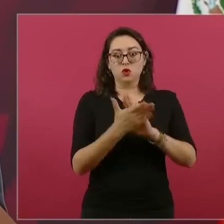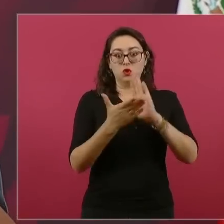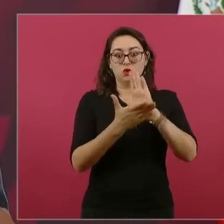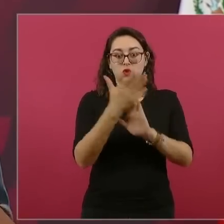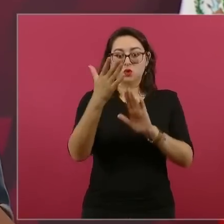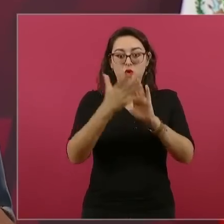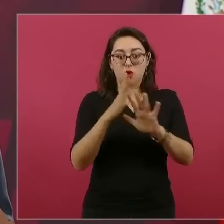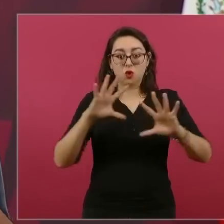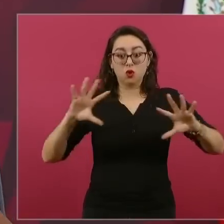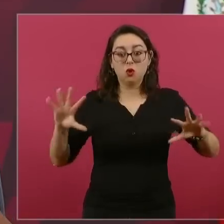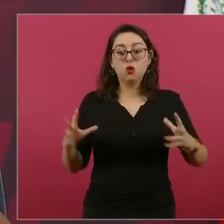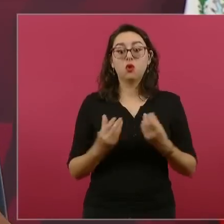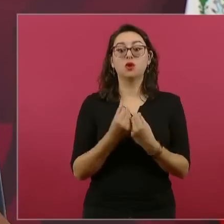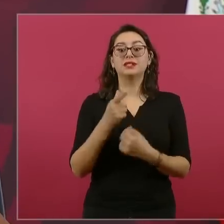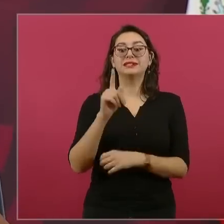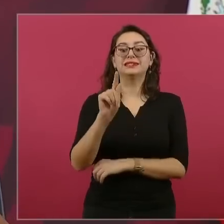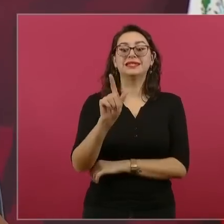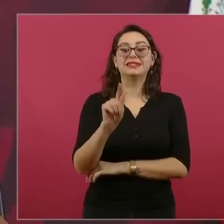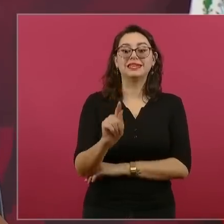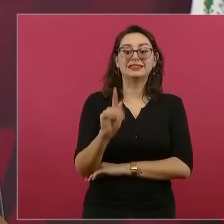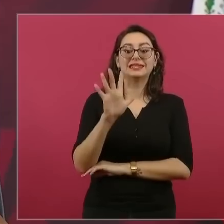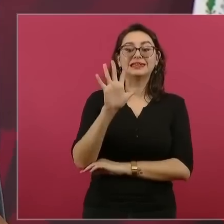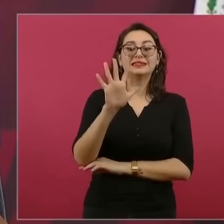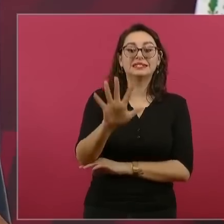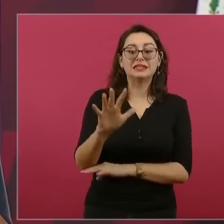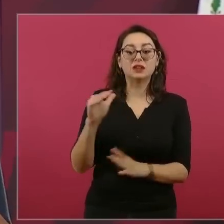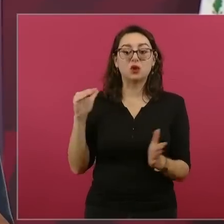en 75,000.